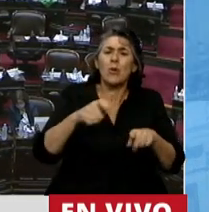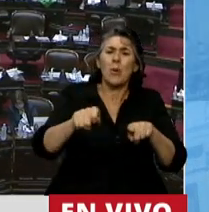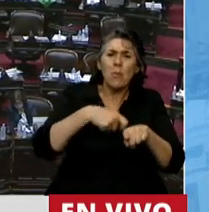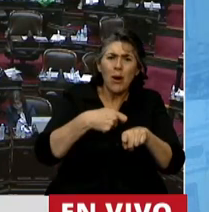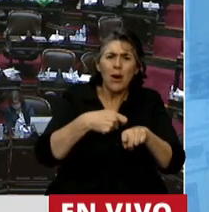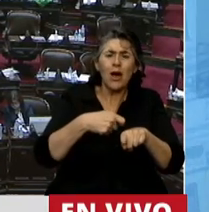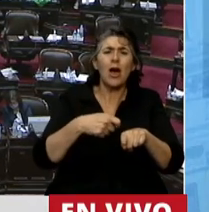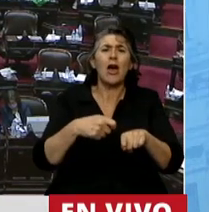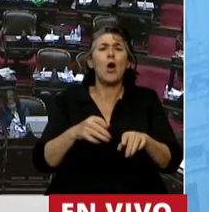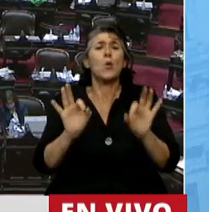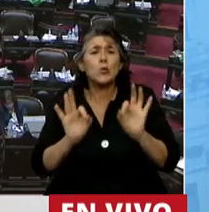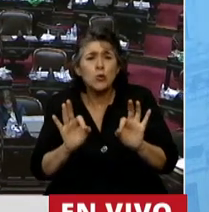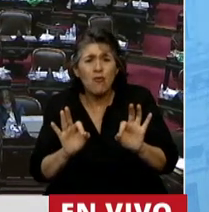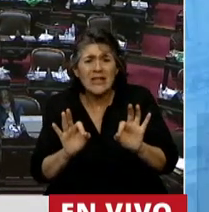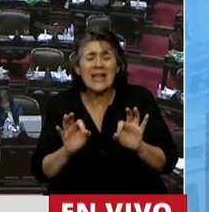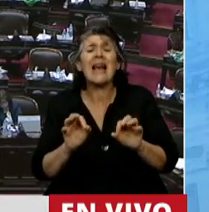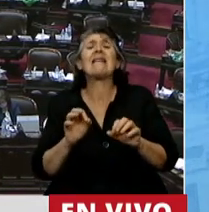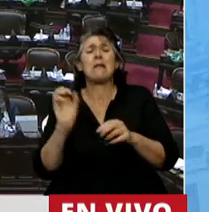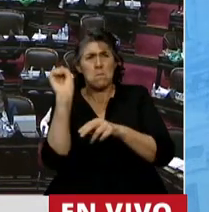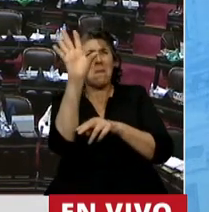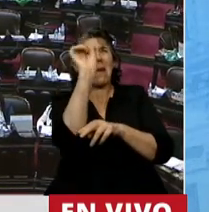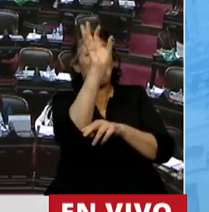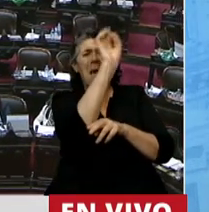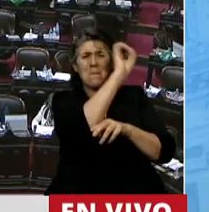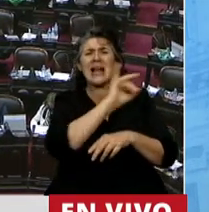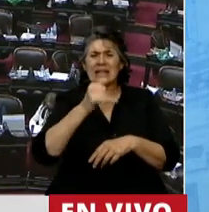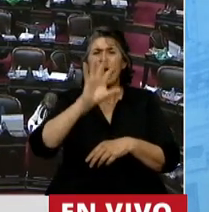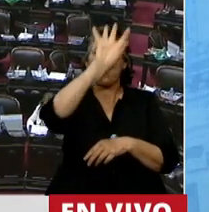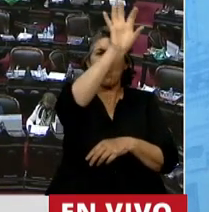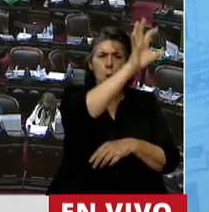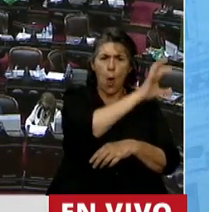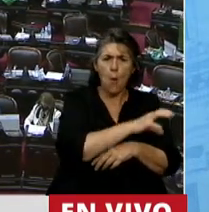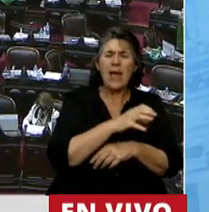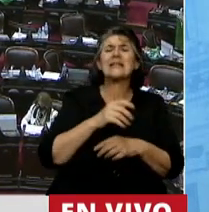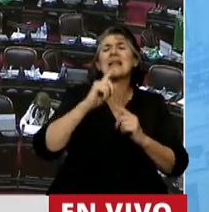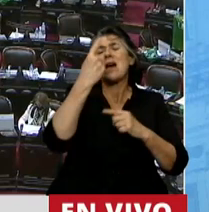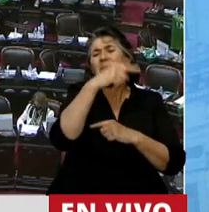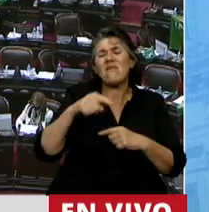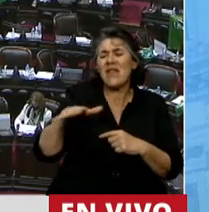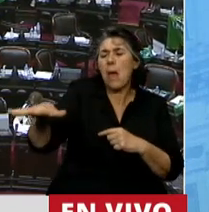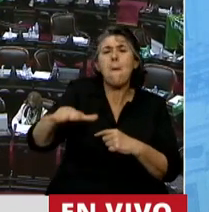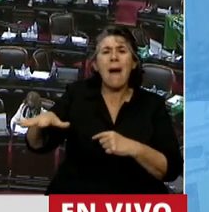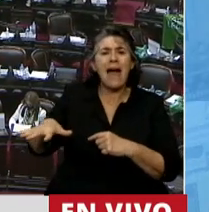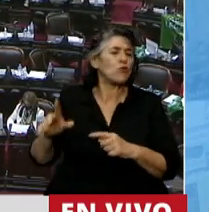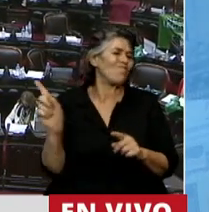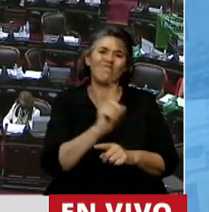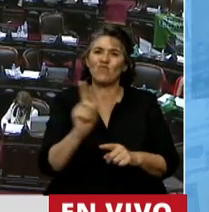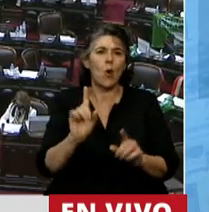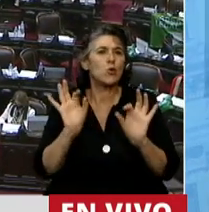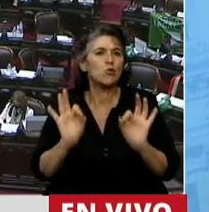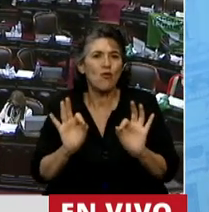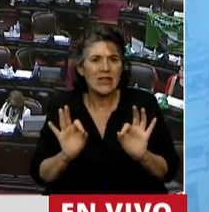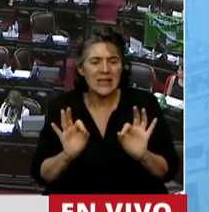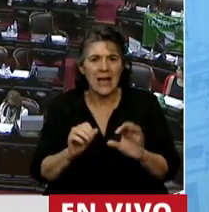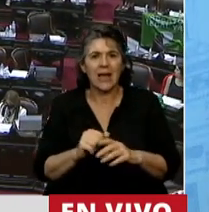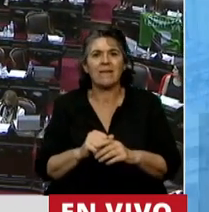que llegan a las distintas provincias y a los distintos barrios. Es absolutamente insuficiente la